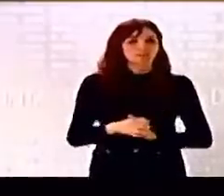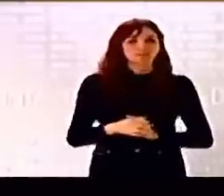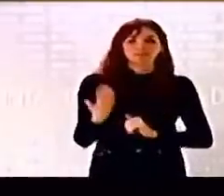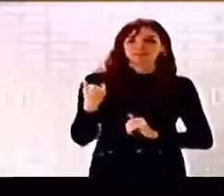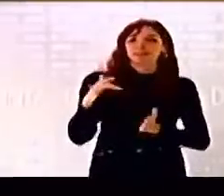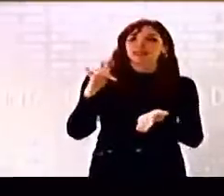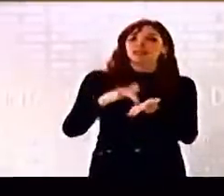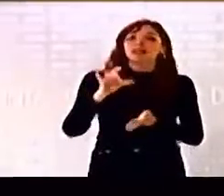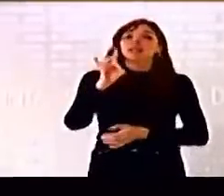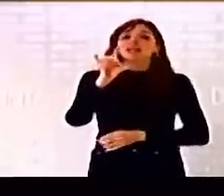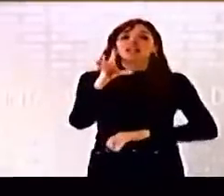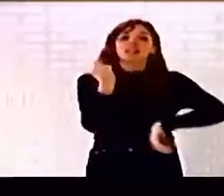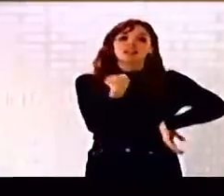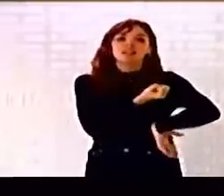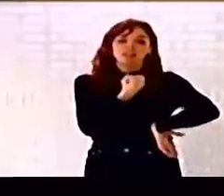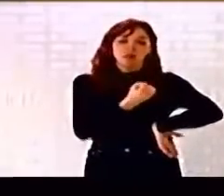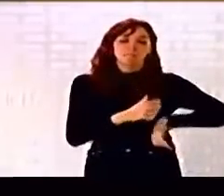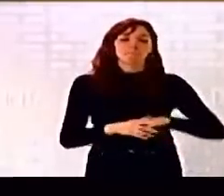de diciembre.